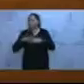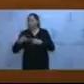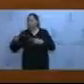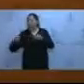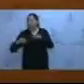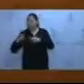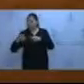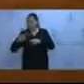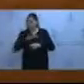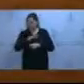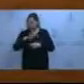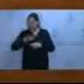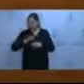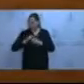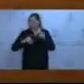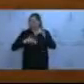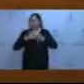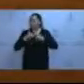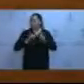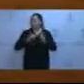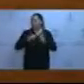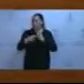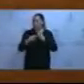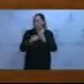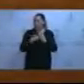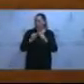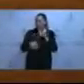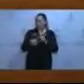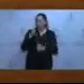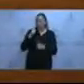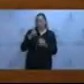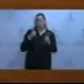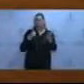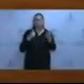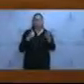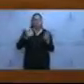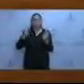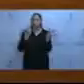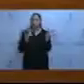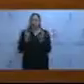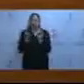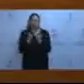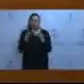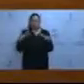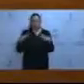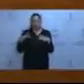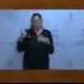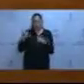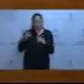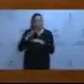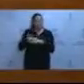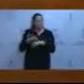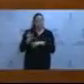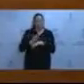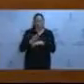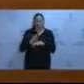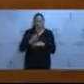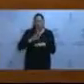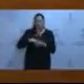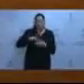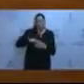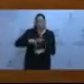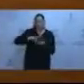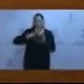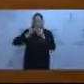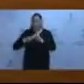un proceso de transparencia y libre concurrencia. La modificación legislativa promovida por el Principado para acomodarse al derecho de la